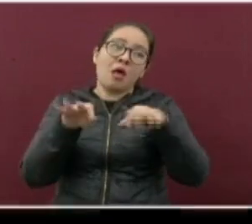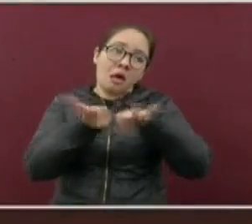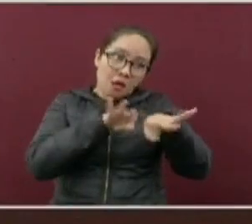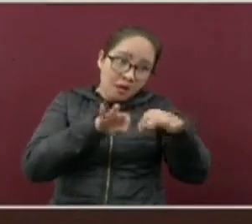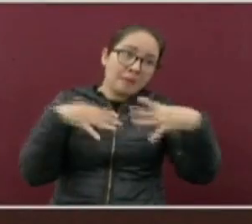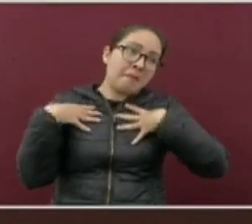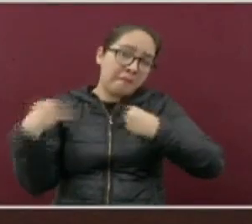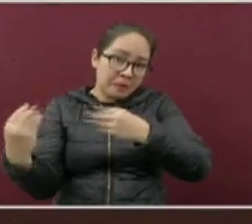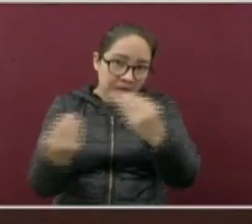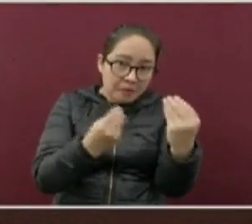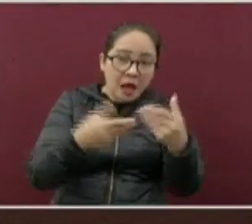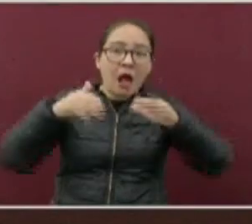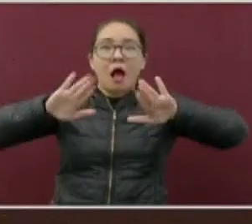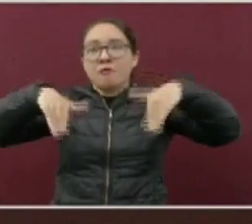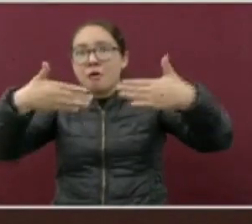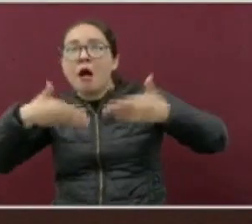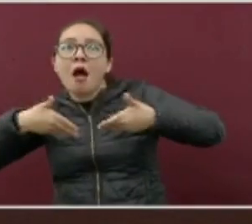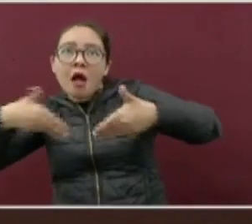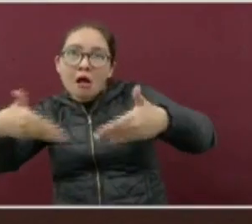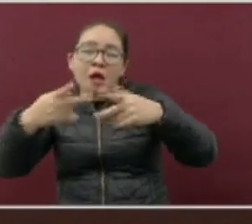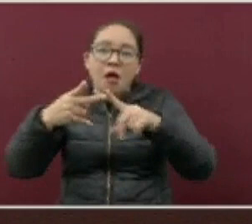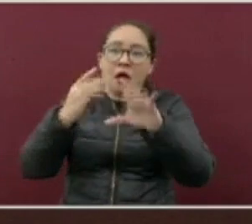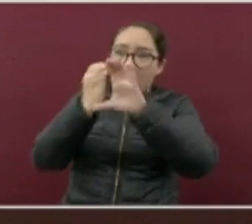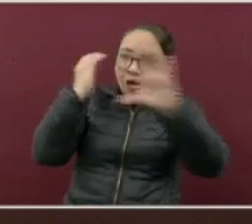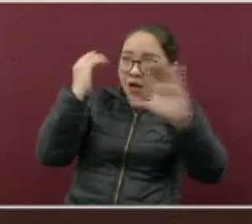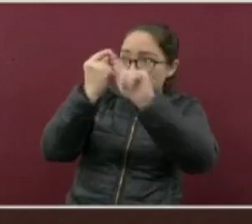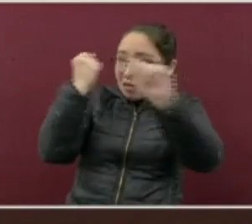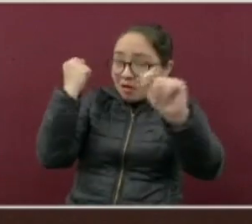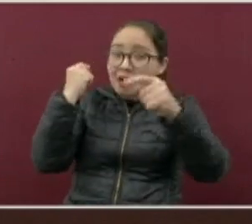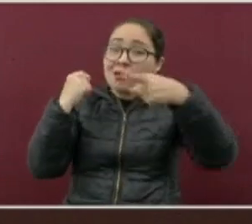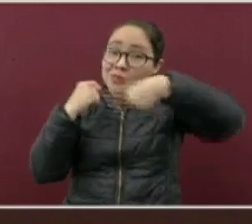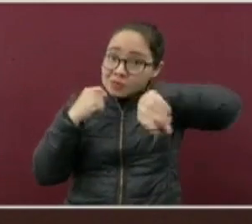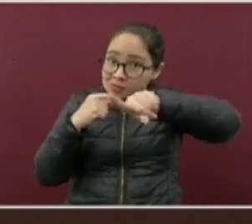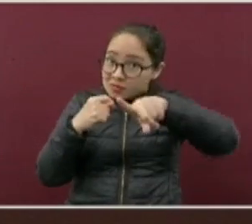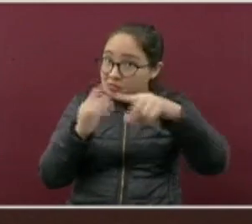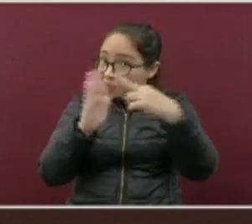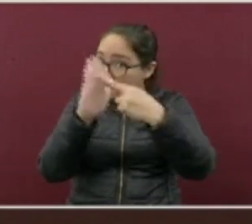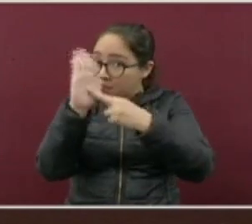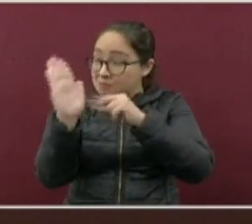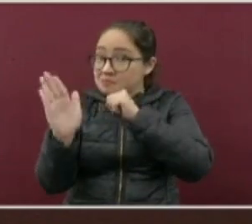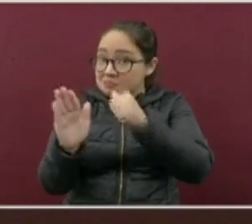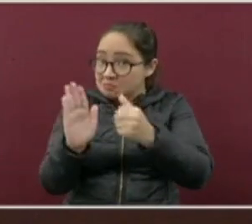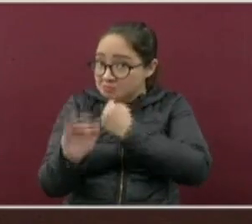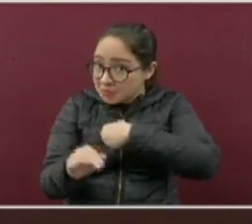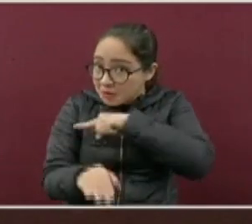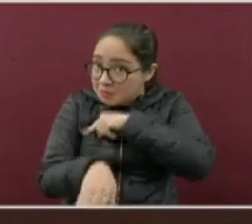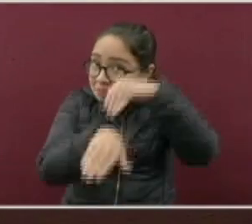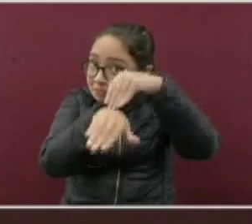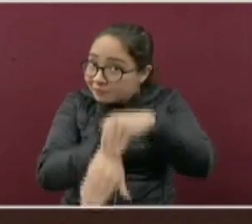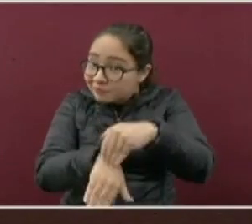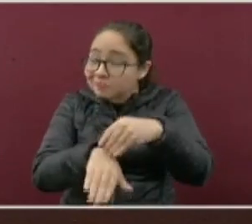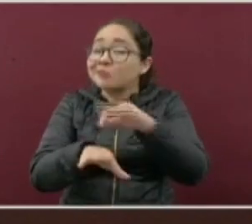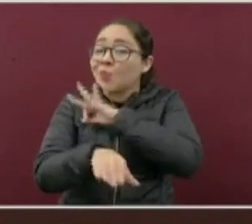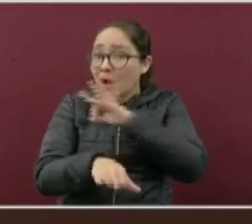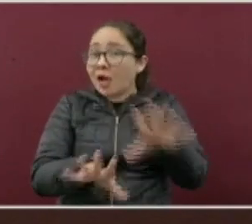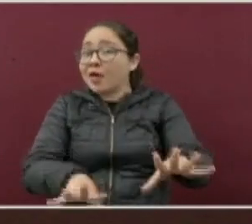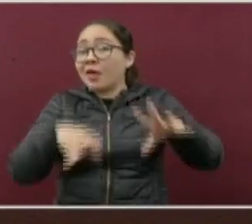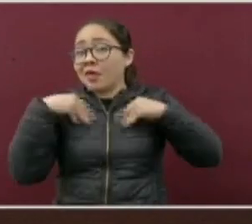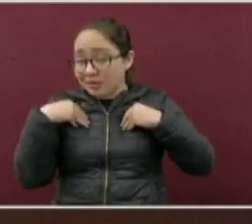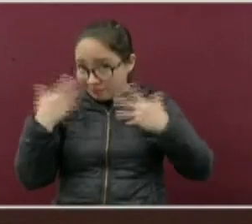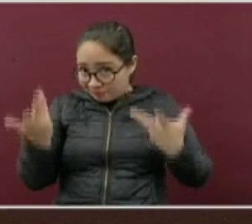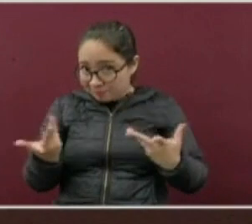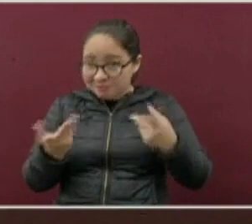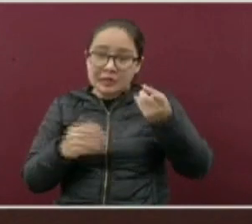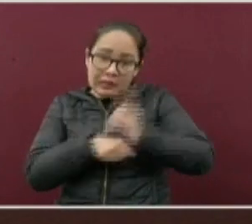la calle, en el transporte público, si no toman sus medidas de protección básica, que diariamente se mencionan en